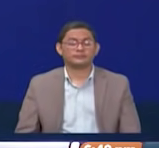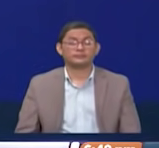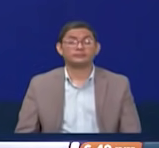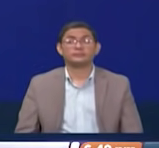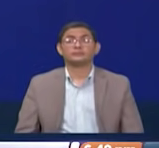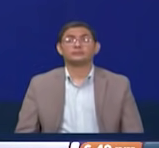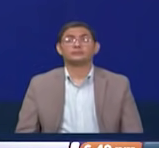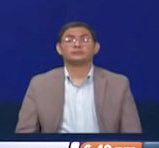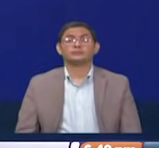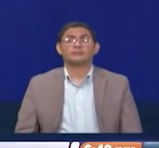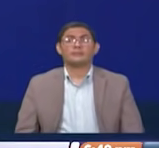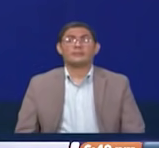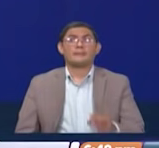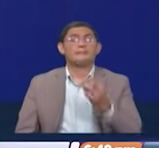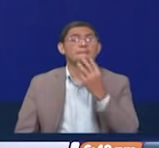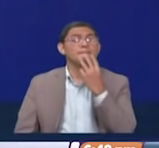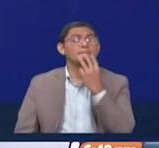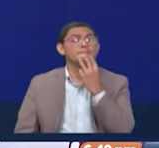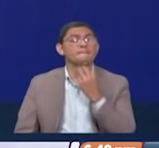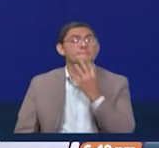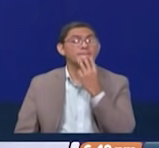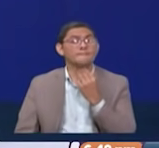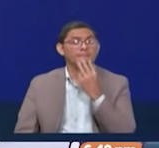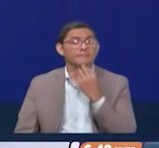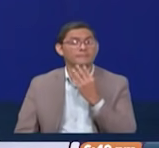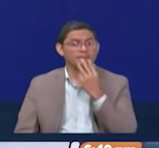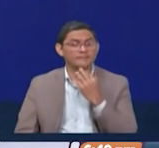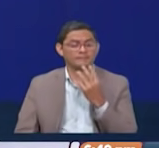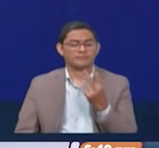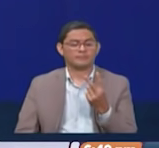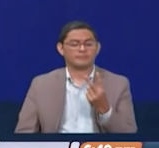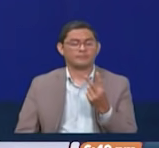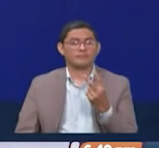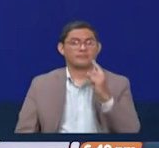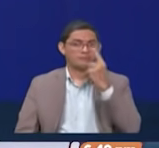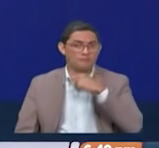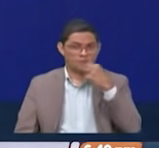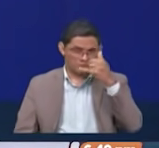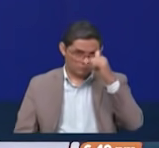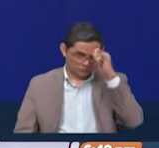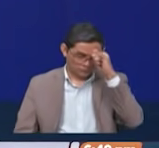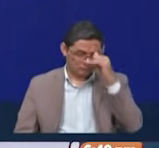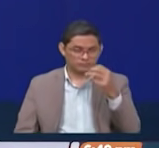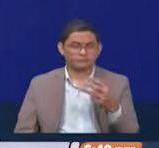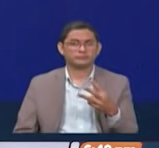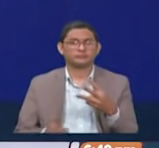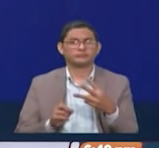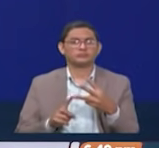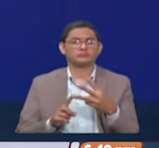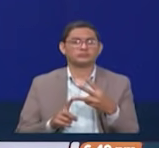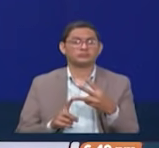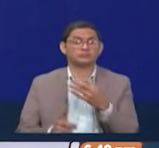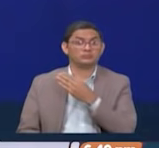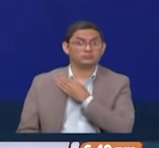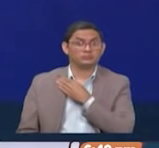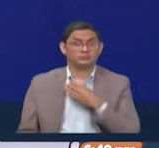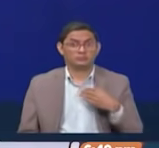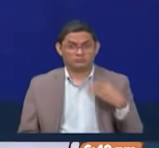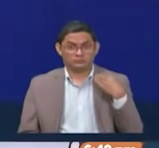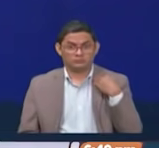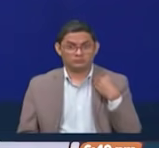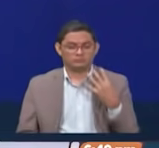provincias de darién de pocas del toro la comarca nuevo ley